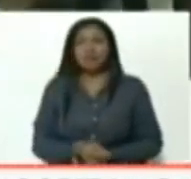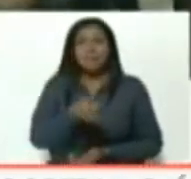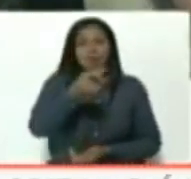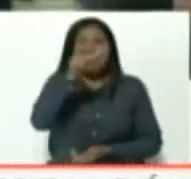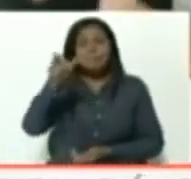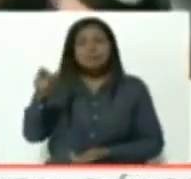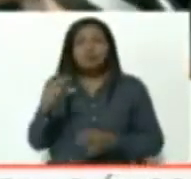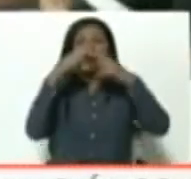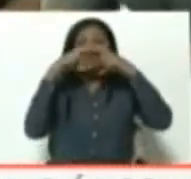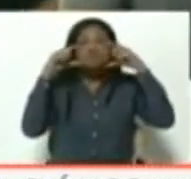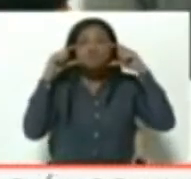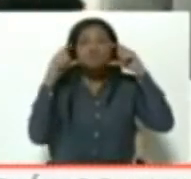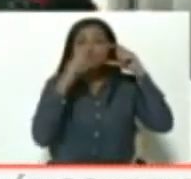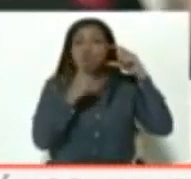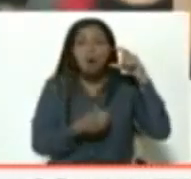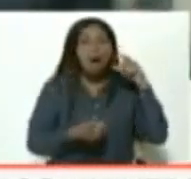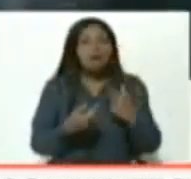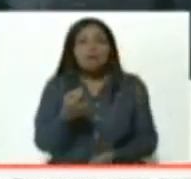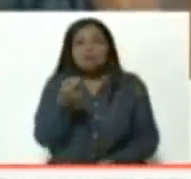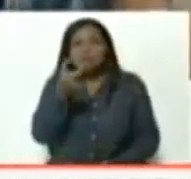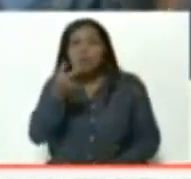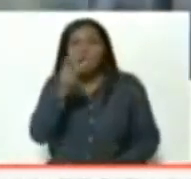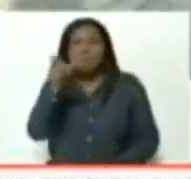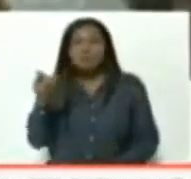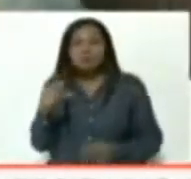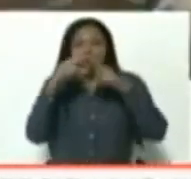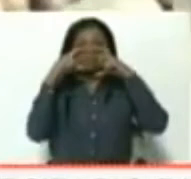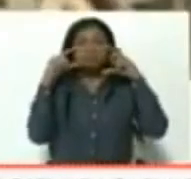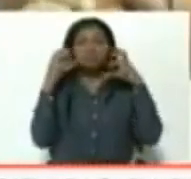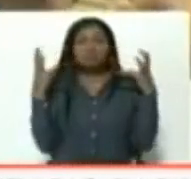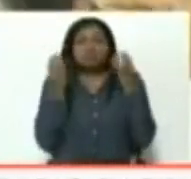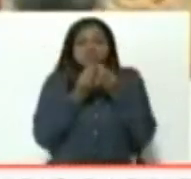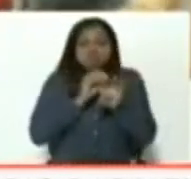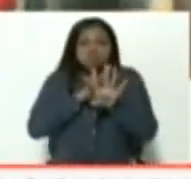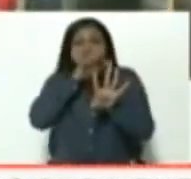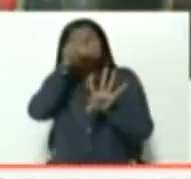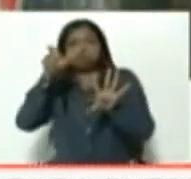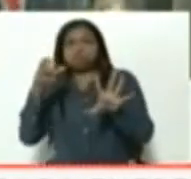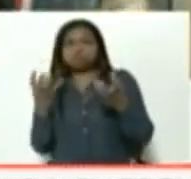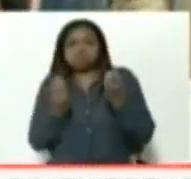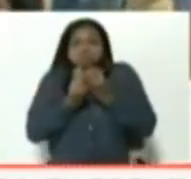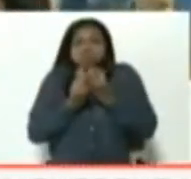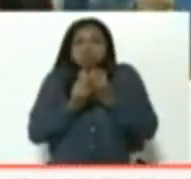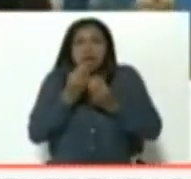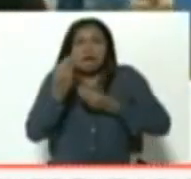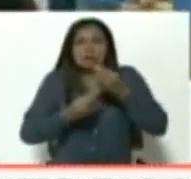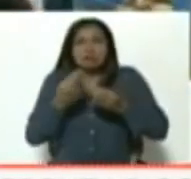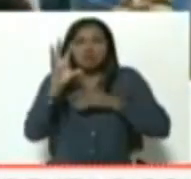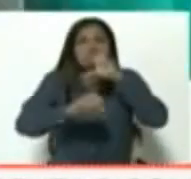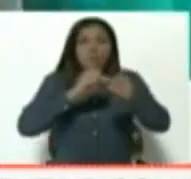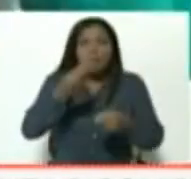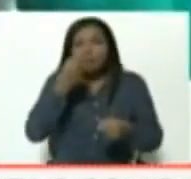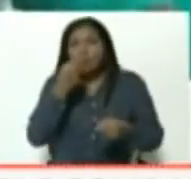utilizando el correspondiente tapaboca, la correspondiente mascarilla. Hay una aglomeración de personas allí haciendo compras de